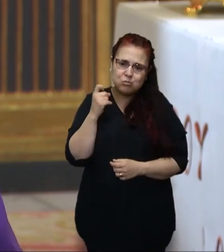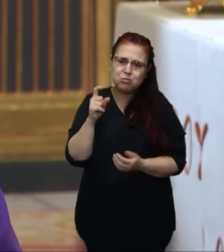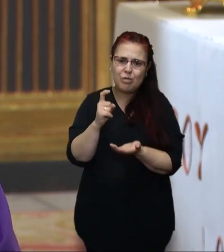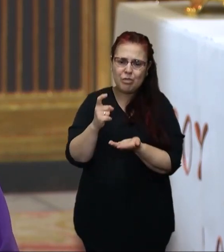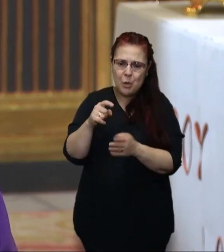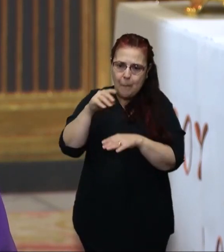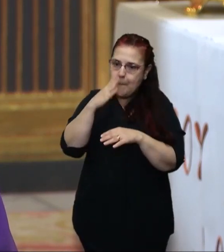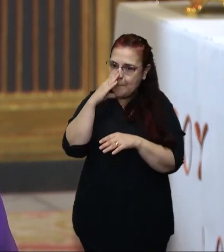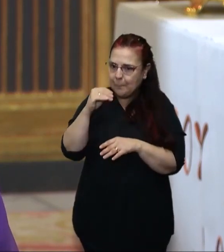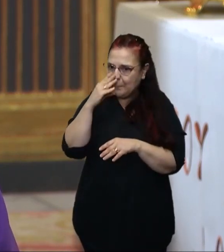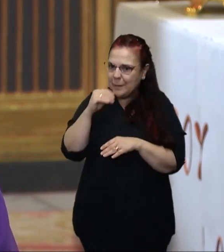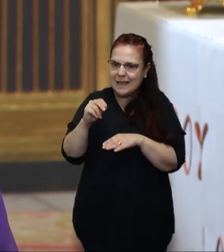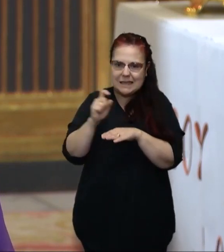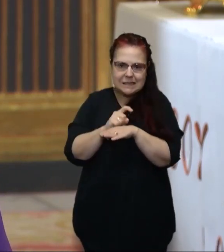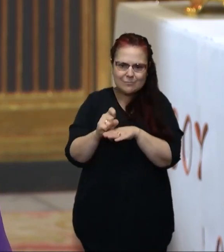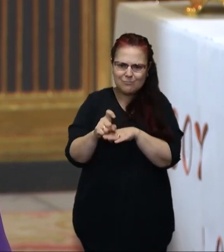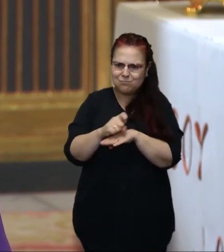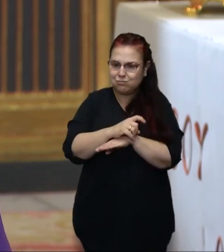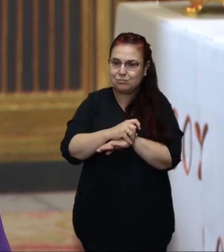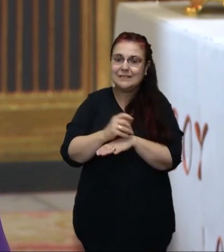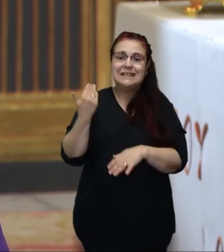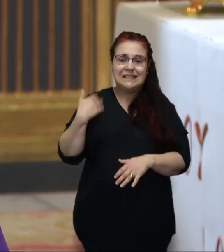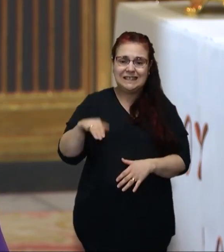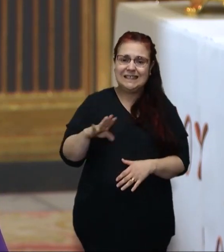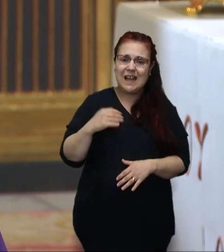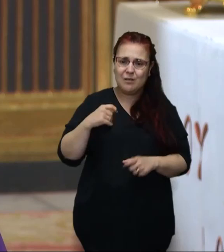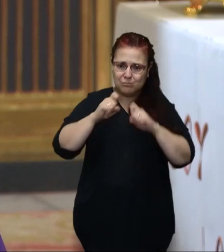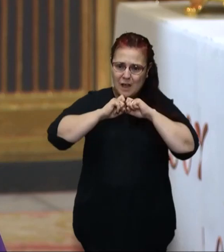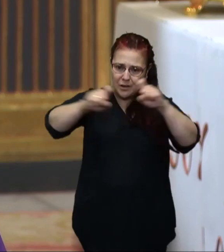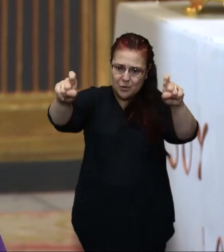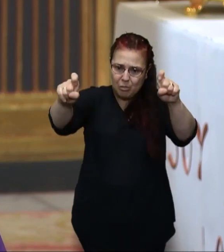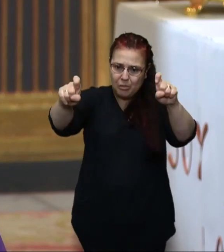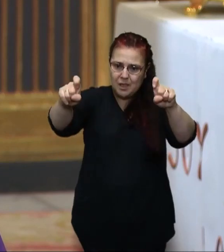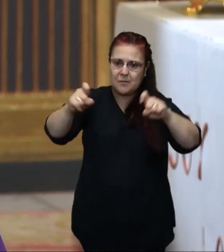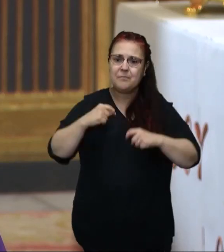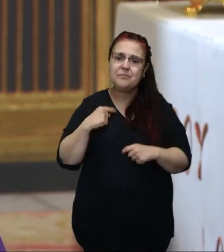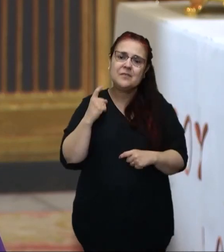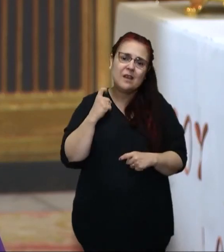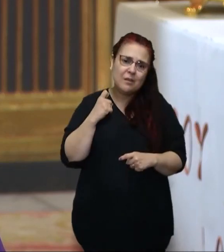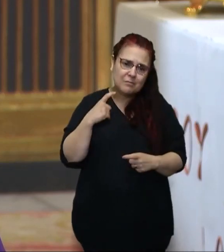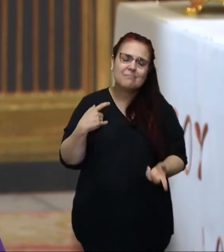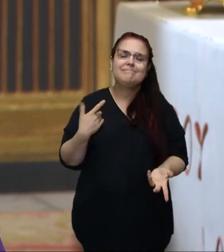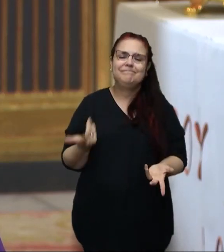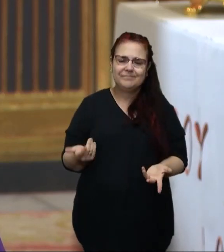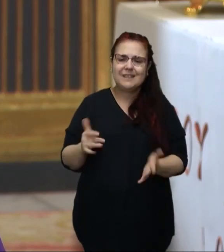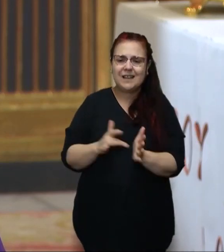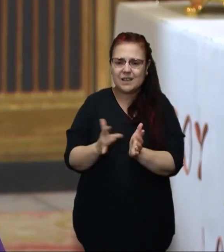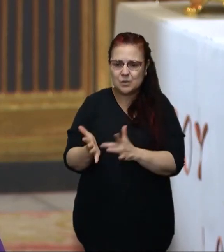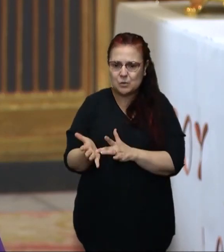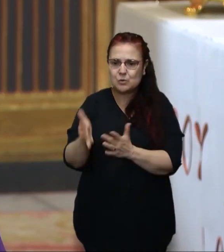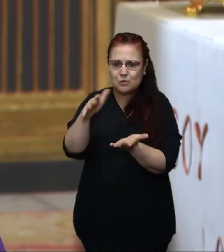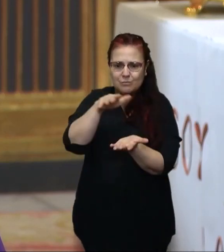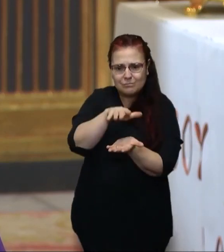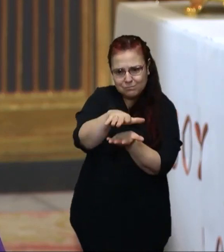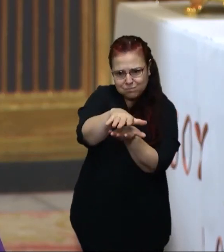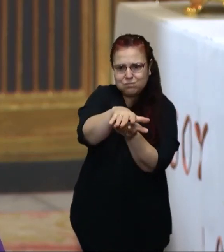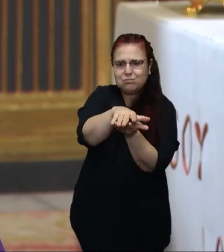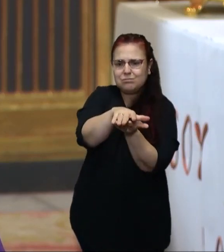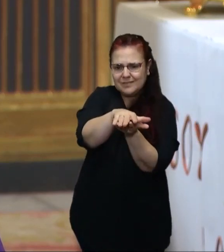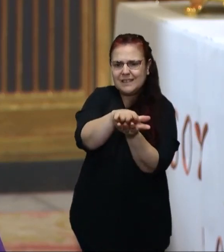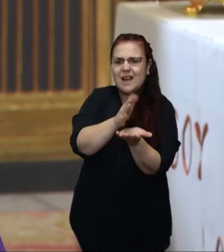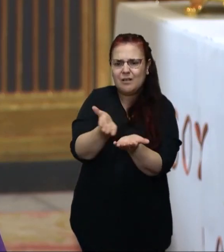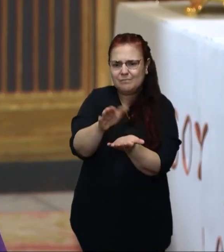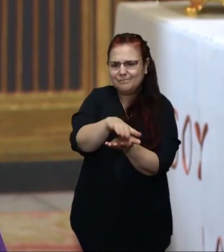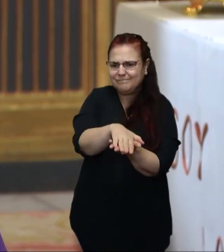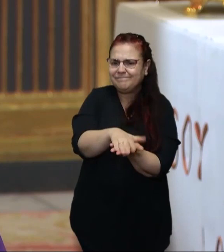de Betania preanuncia y anticipa la unción que recibirá Jesús en el sepulcro, preparando